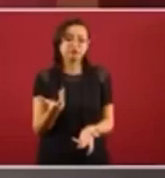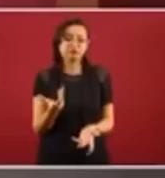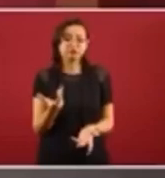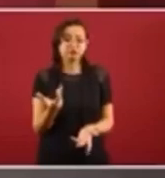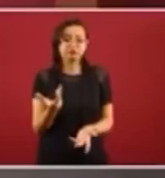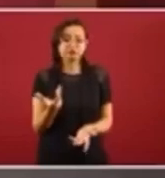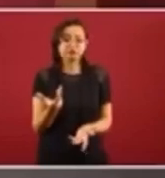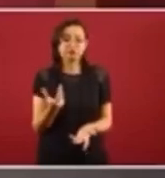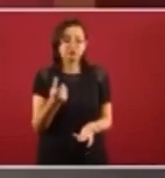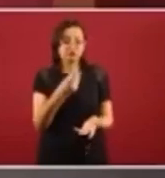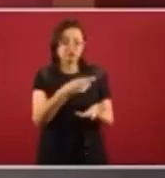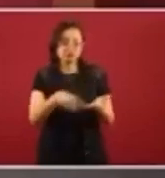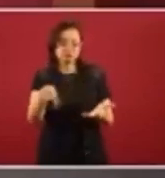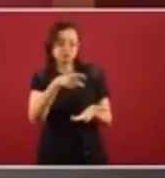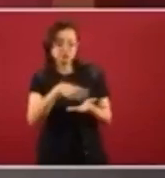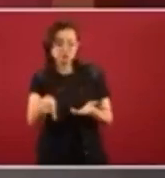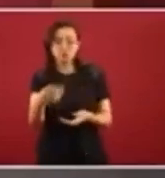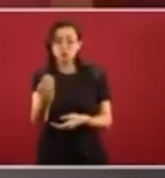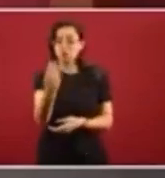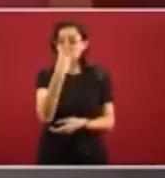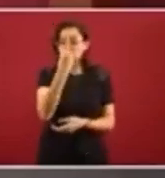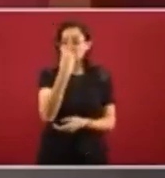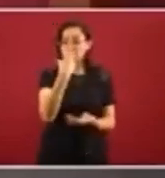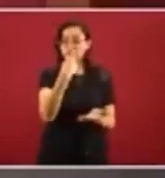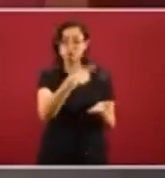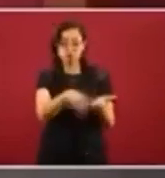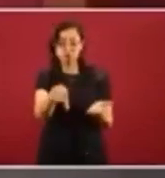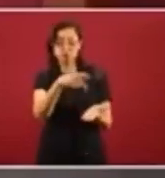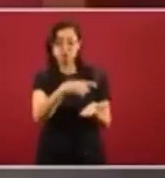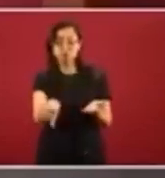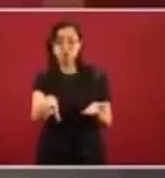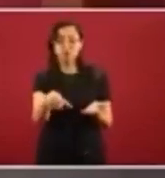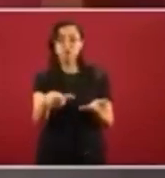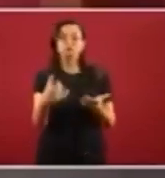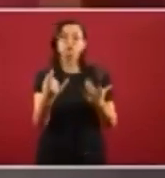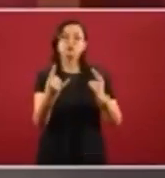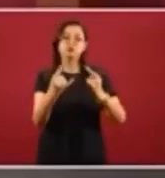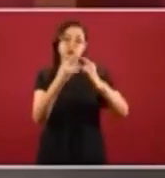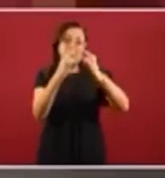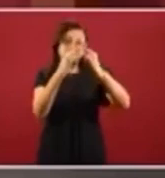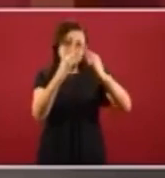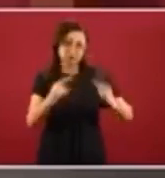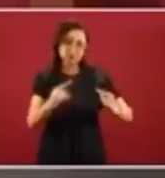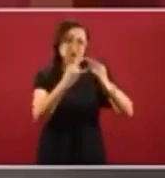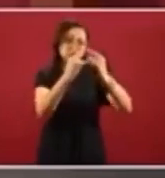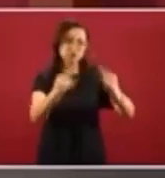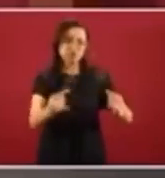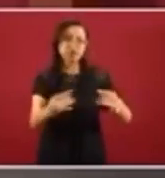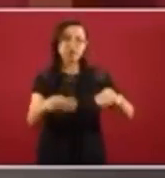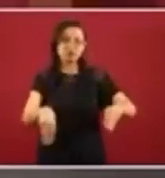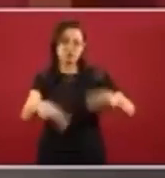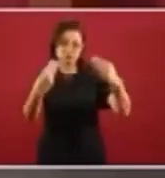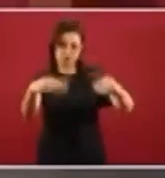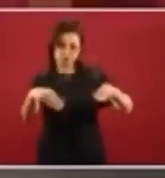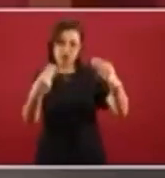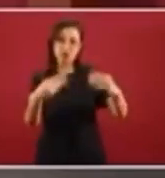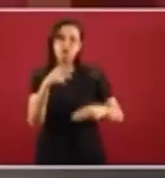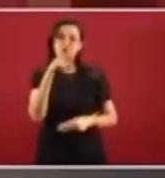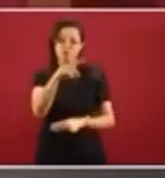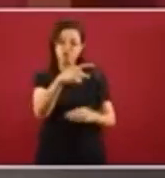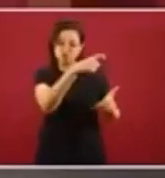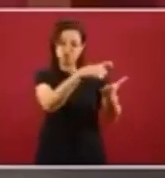a necesitar para la alimentación en los tianguis, en los mercados públicos,